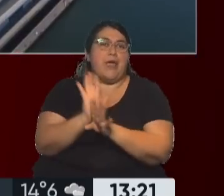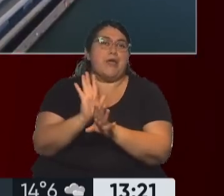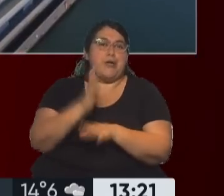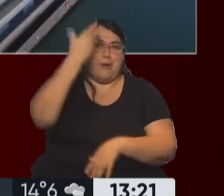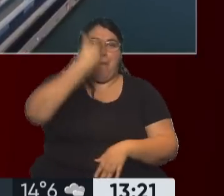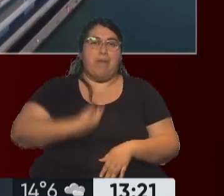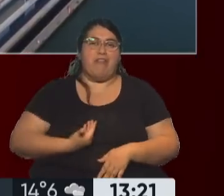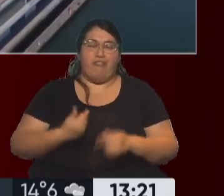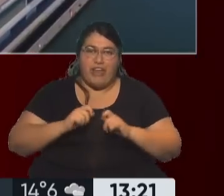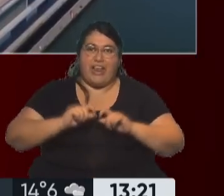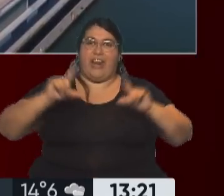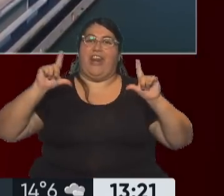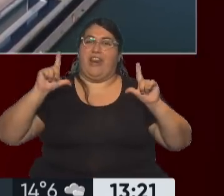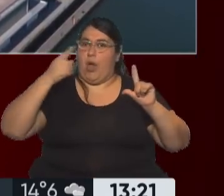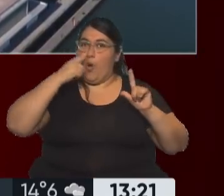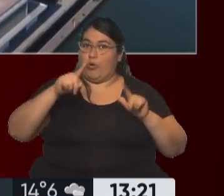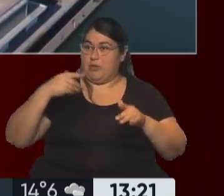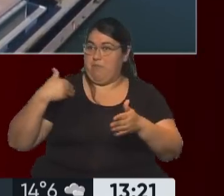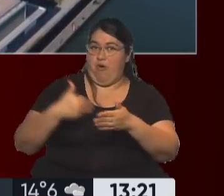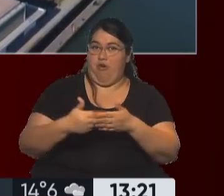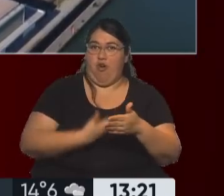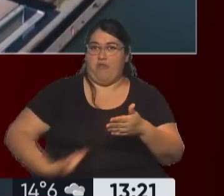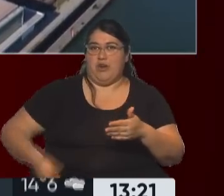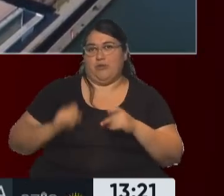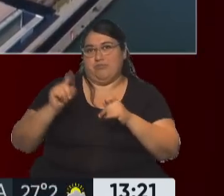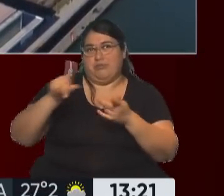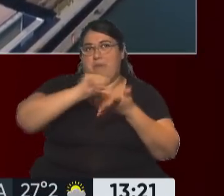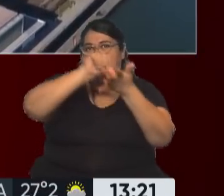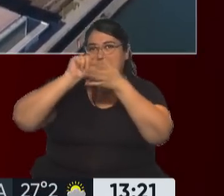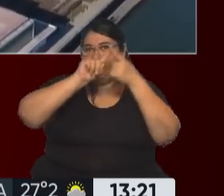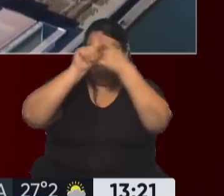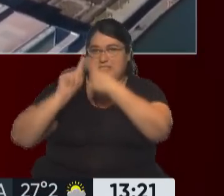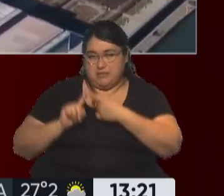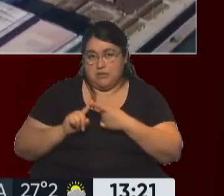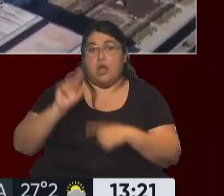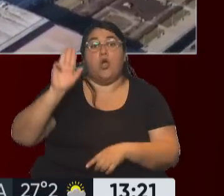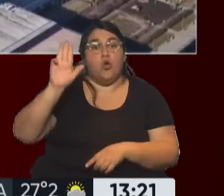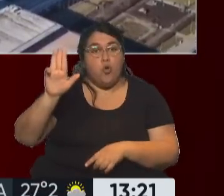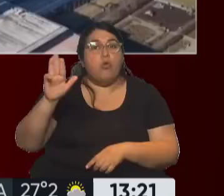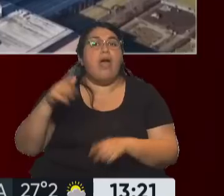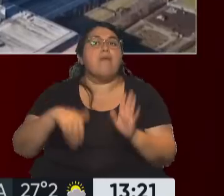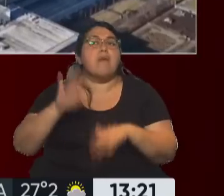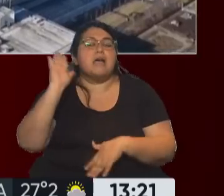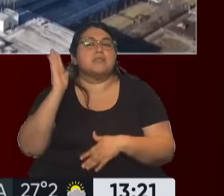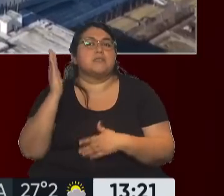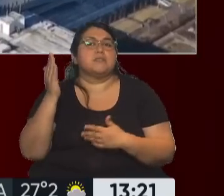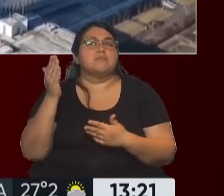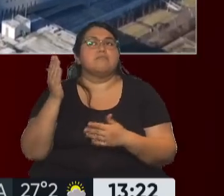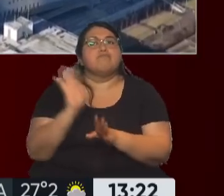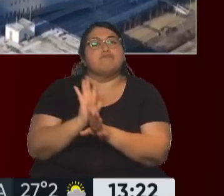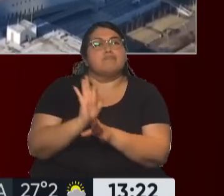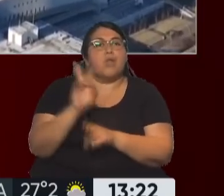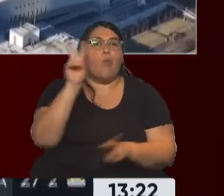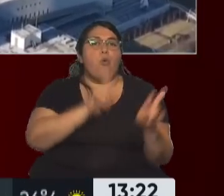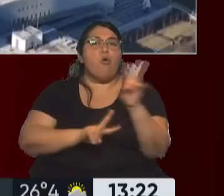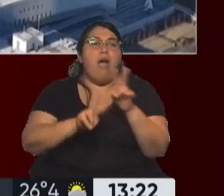teniendo Brasil con Lula en este último contexto internacional. Lula le sirve para ganar capital, me parece diplomático, no sé cómo lo ven,